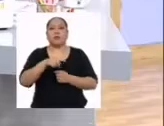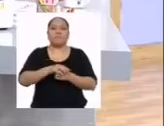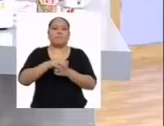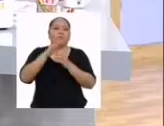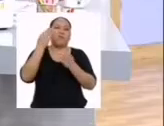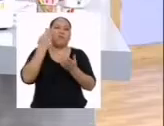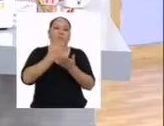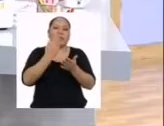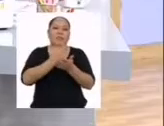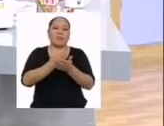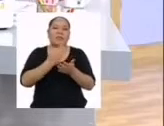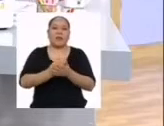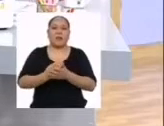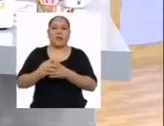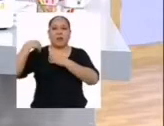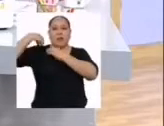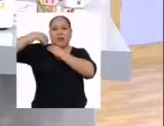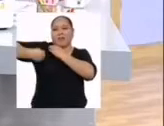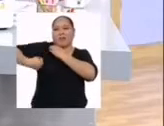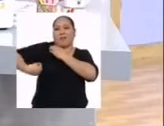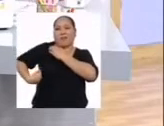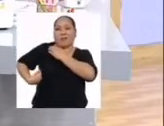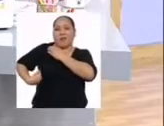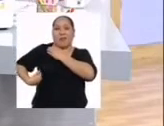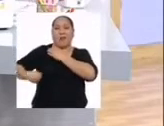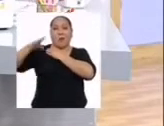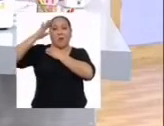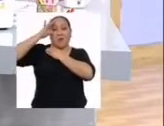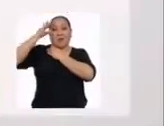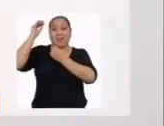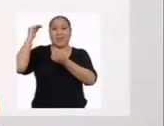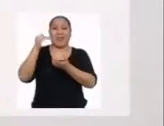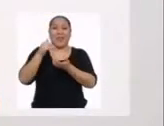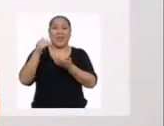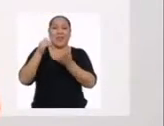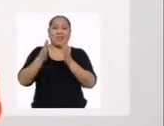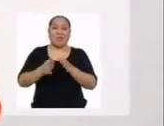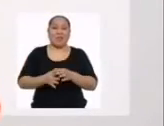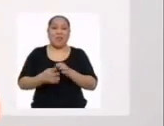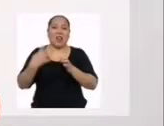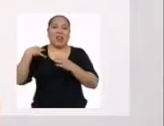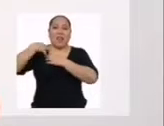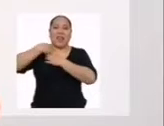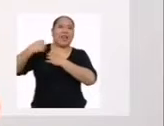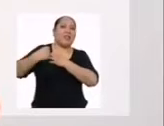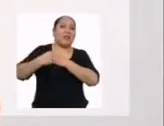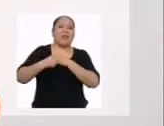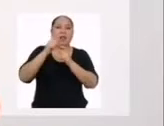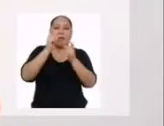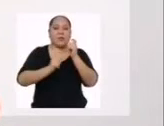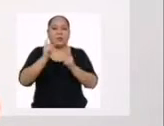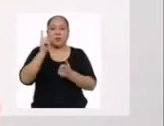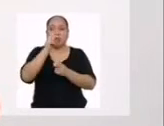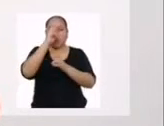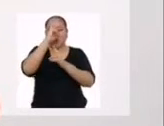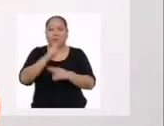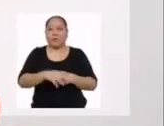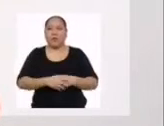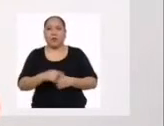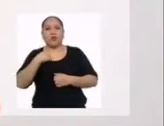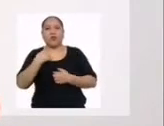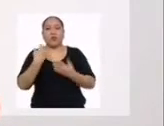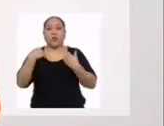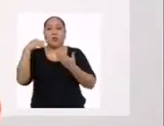policías escolares. Les quitaban su cordón. La gente no respetaba. Sí, recuerdo que tuve una estudiante que era demasiado buena